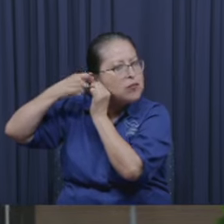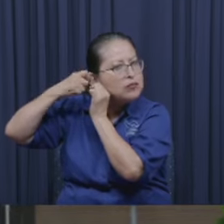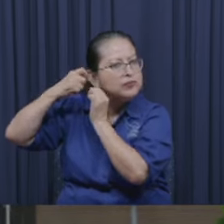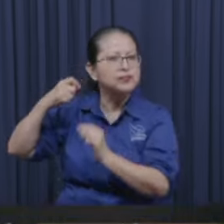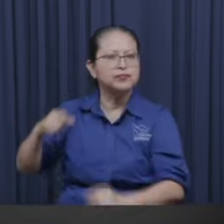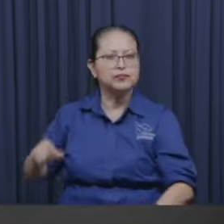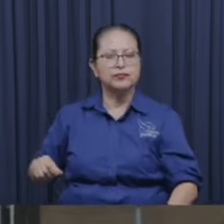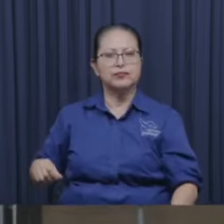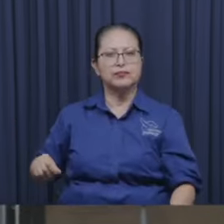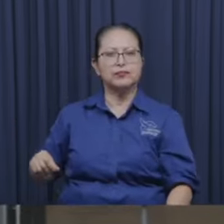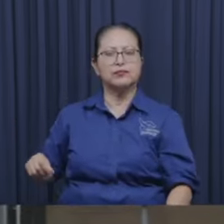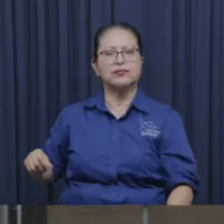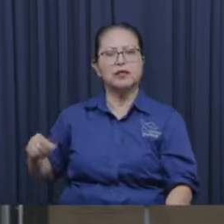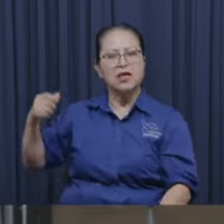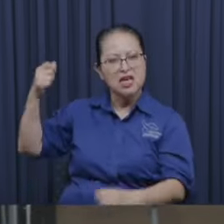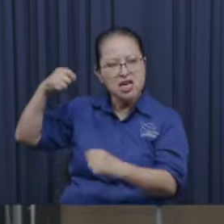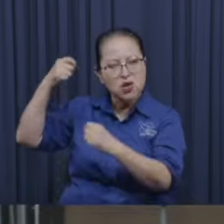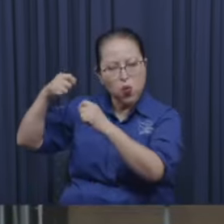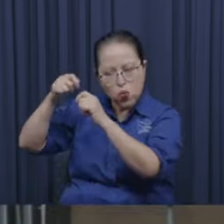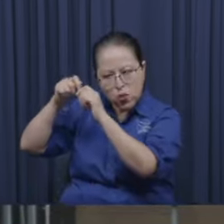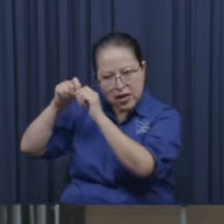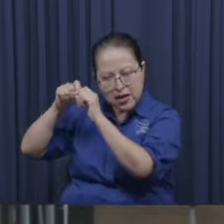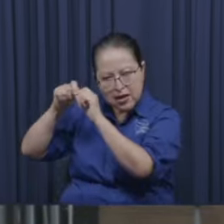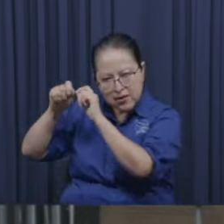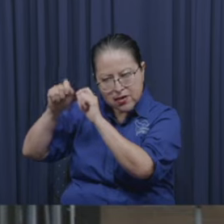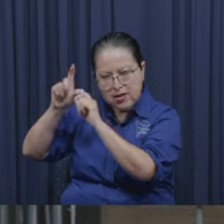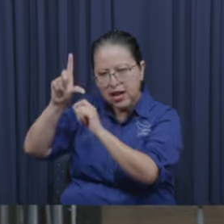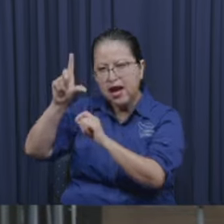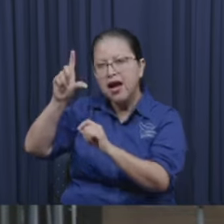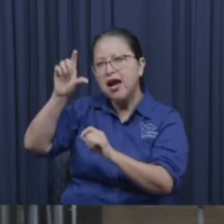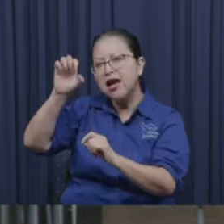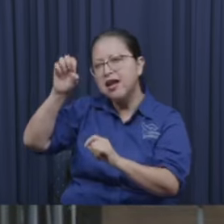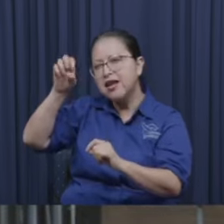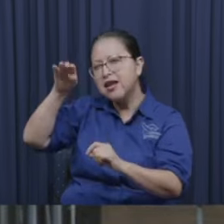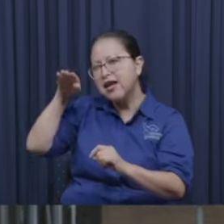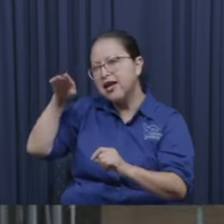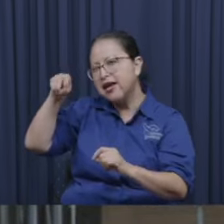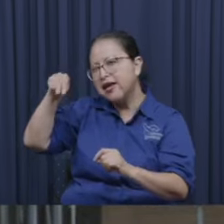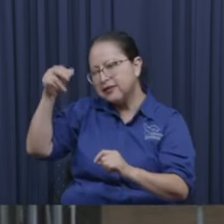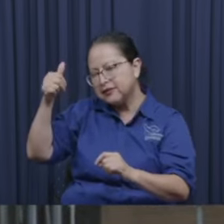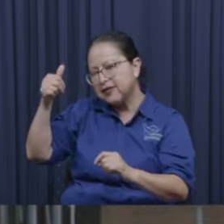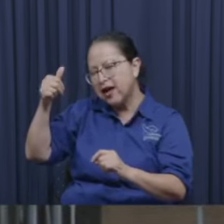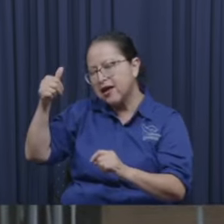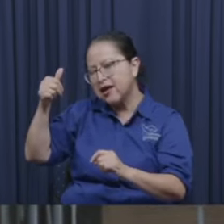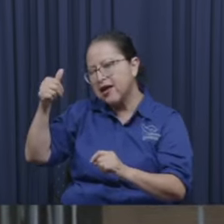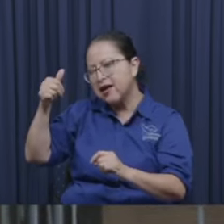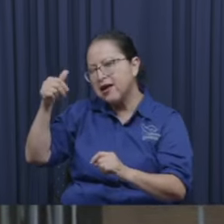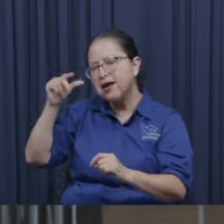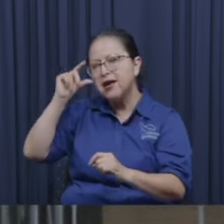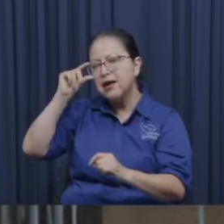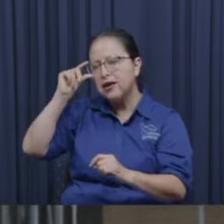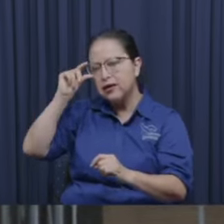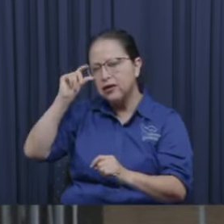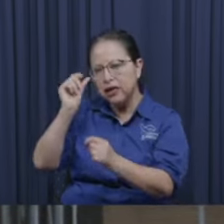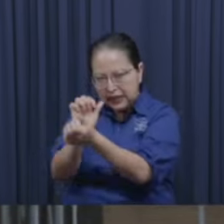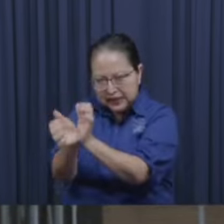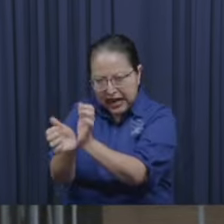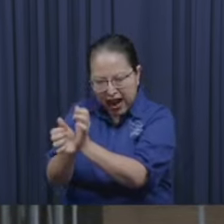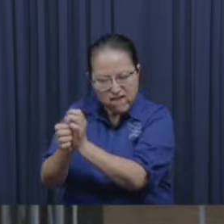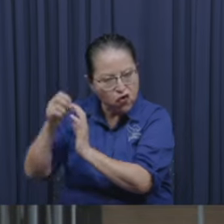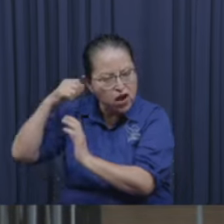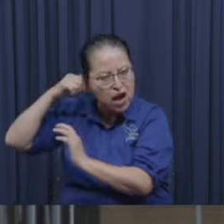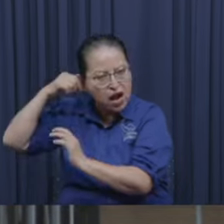y con una lesna lo agarraron pues yo me lo imagino que como un como